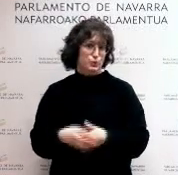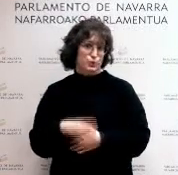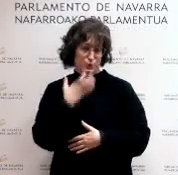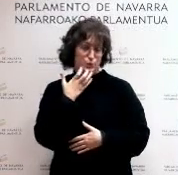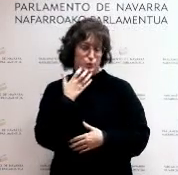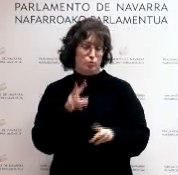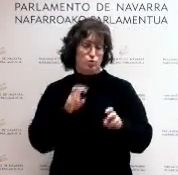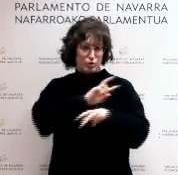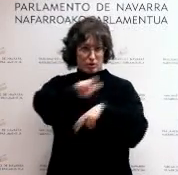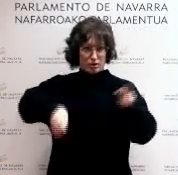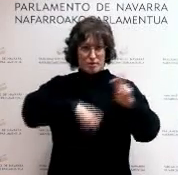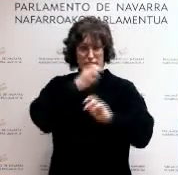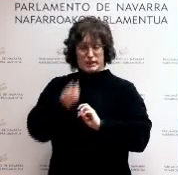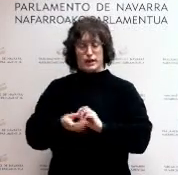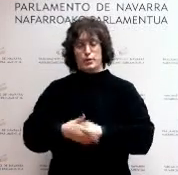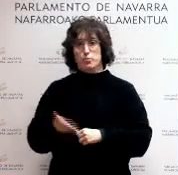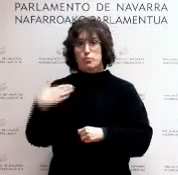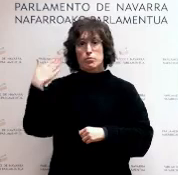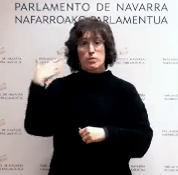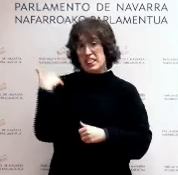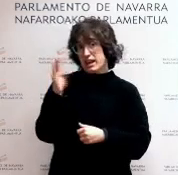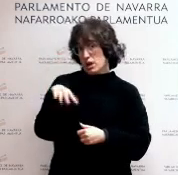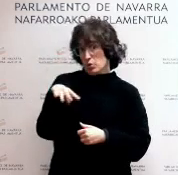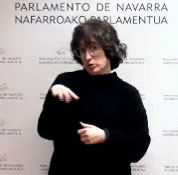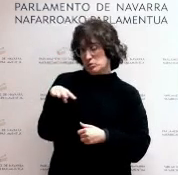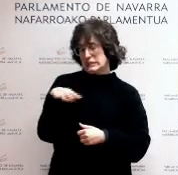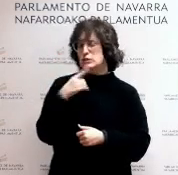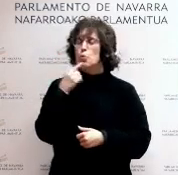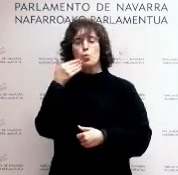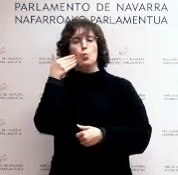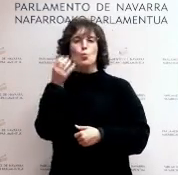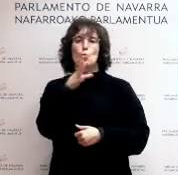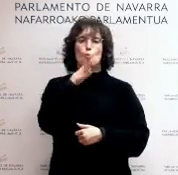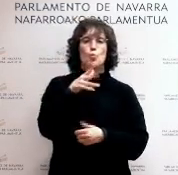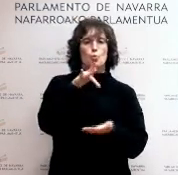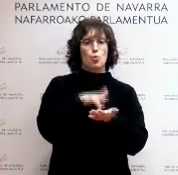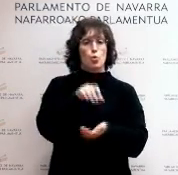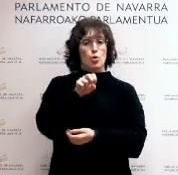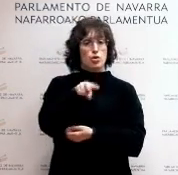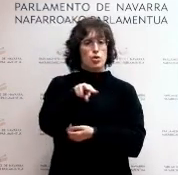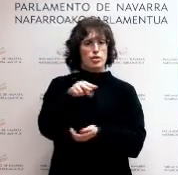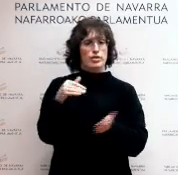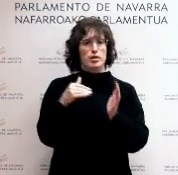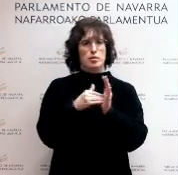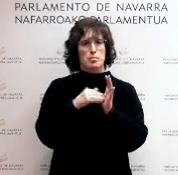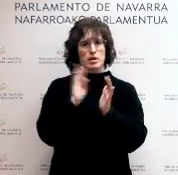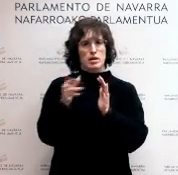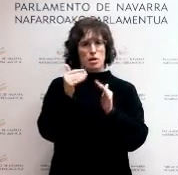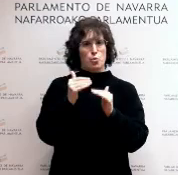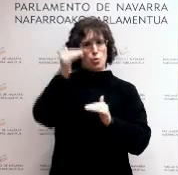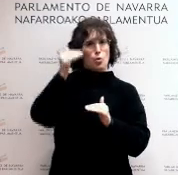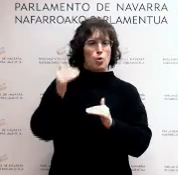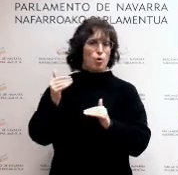rehabilitación. Presumieron en su día, hace 4 meses, dice, vamos a incrementar hasta 12.000 euros pero siempre y cuando la solicitud de ayuda no supere